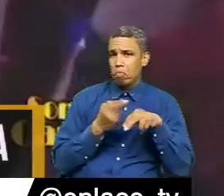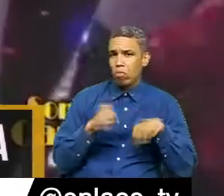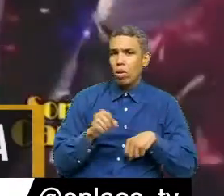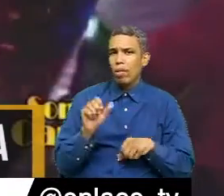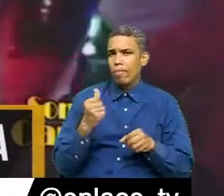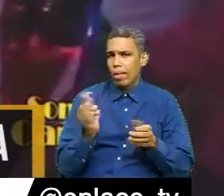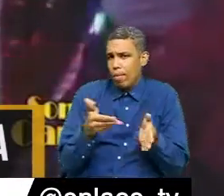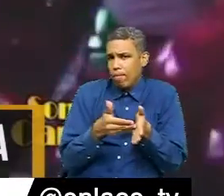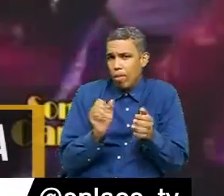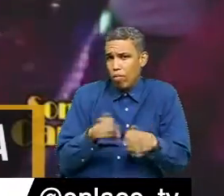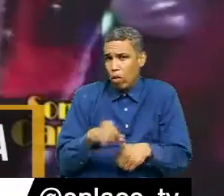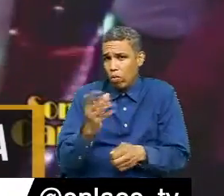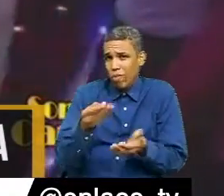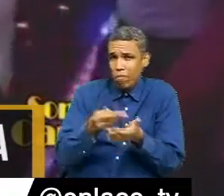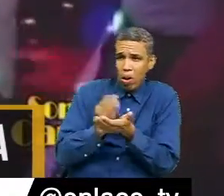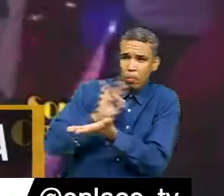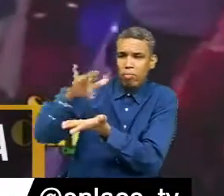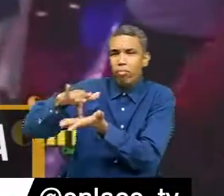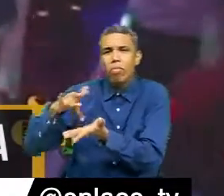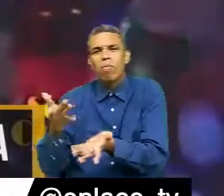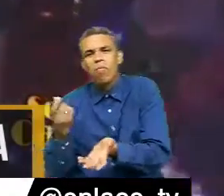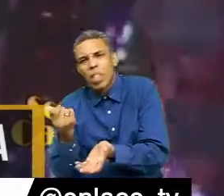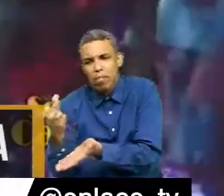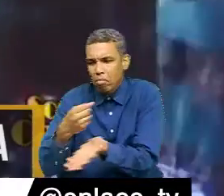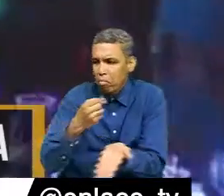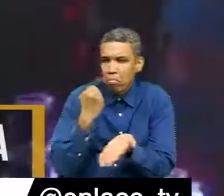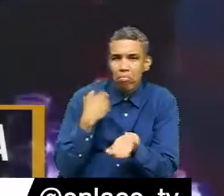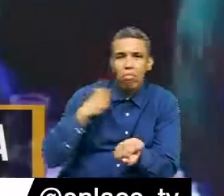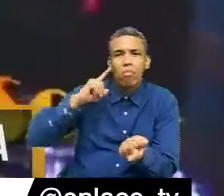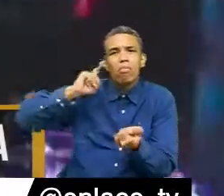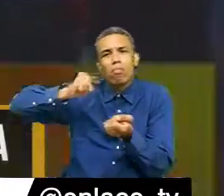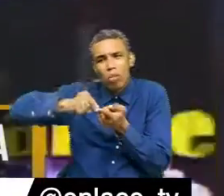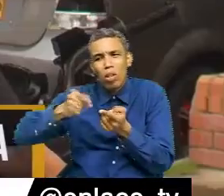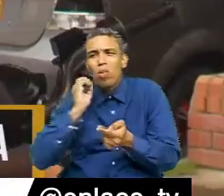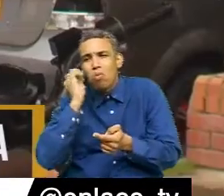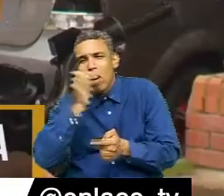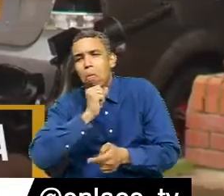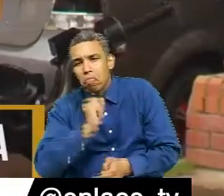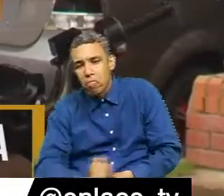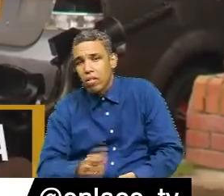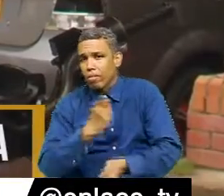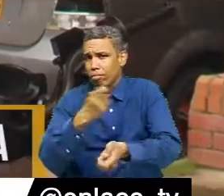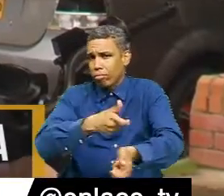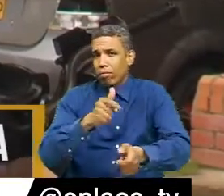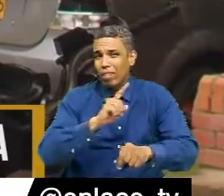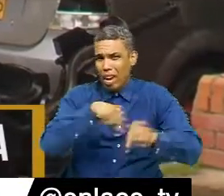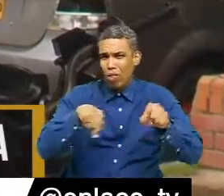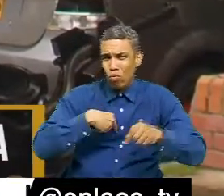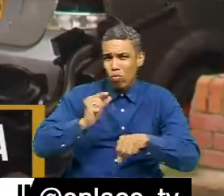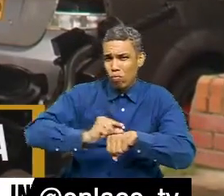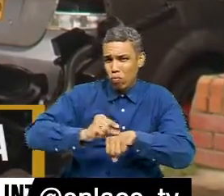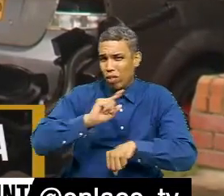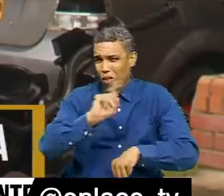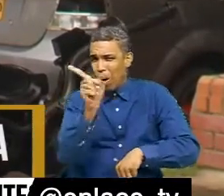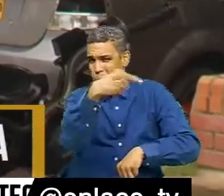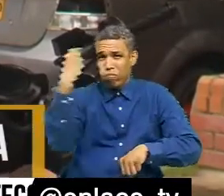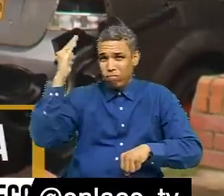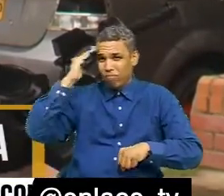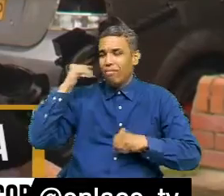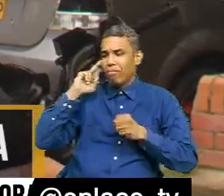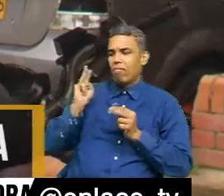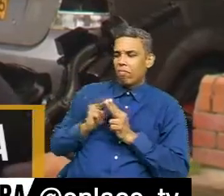pro ayuda para el Hogar de Paz. Esperamos, hay mucha gente que nos colabora, mucha gente que conoce nuestra labor y los esperamos tanto en la